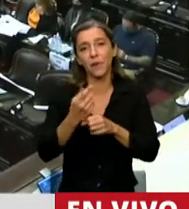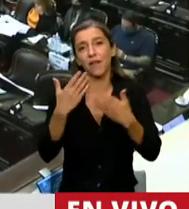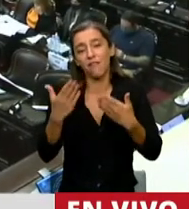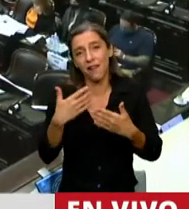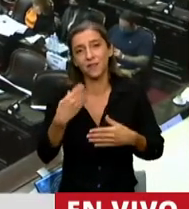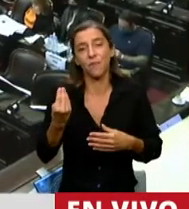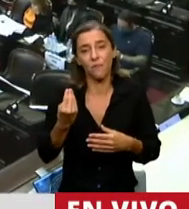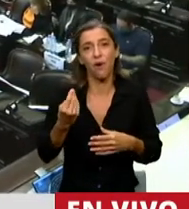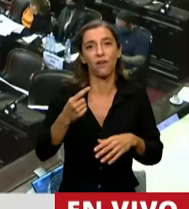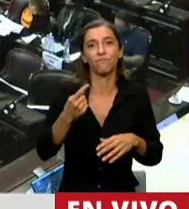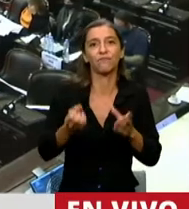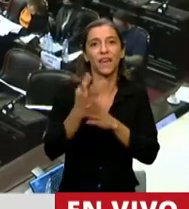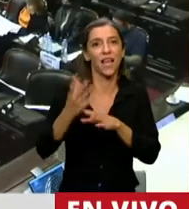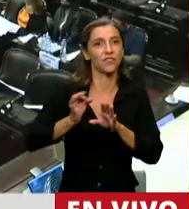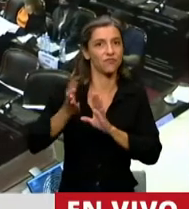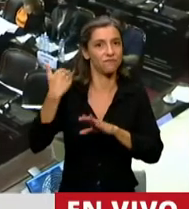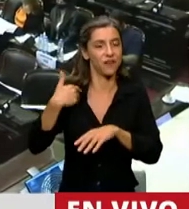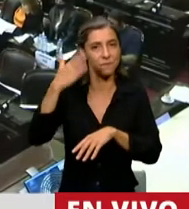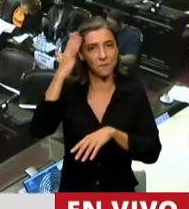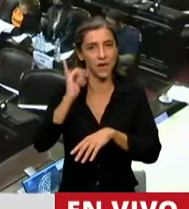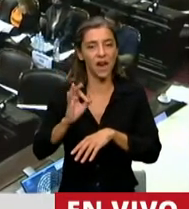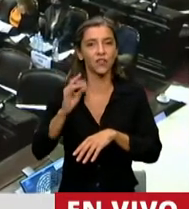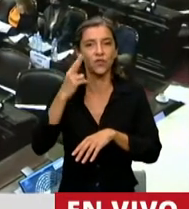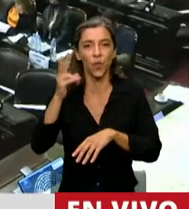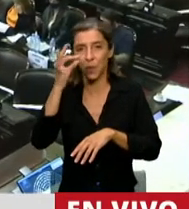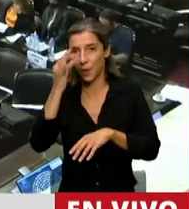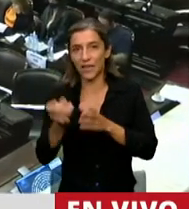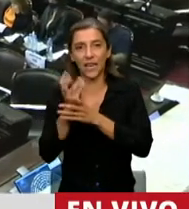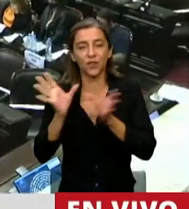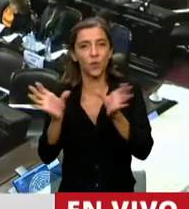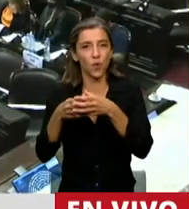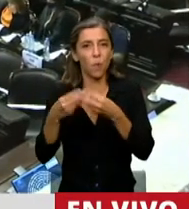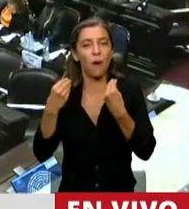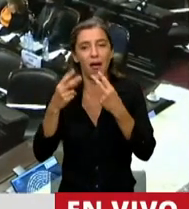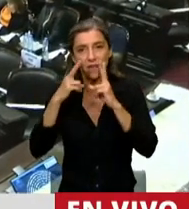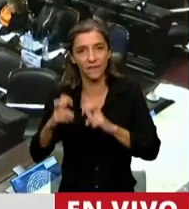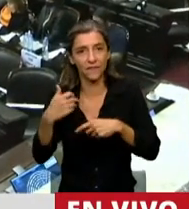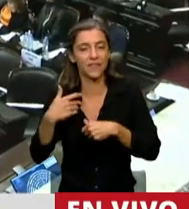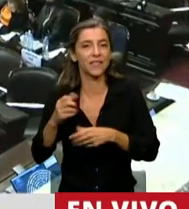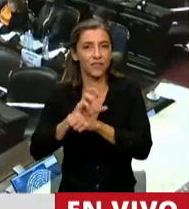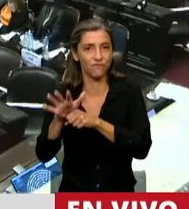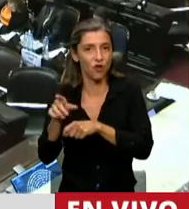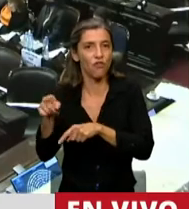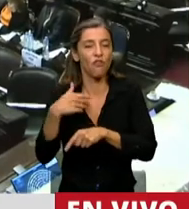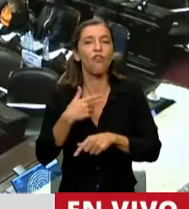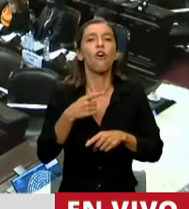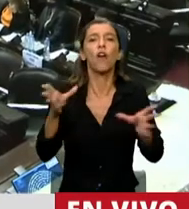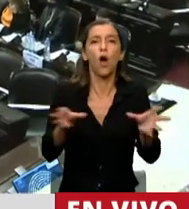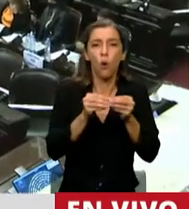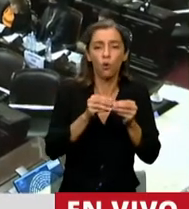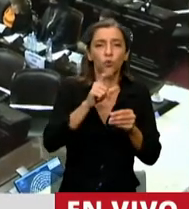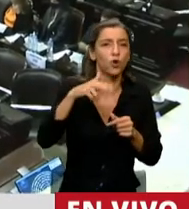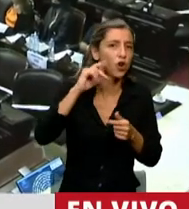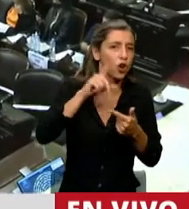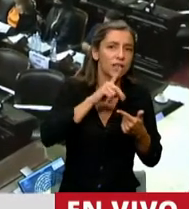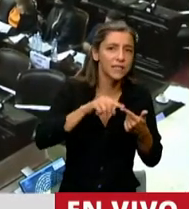desde mediados del marzo del 2020 se encuentra en funcionamiento y que ha integrado al Ministerio de Ciencia, al CONICET y a la Agencia